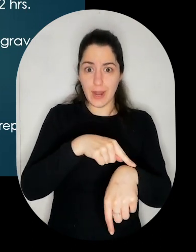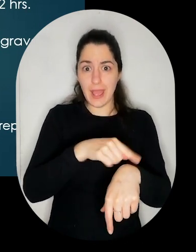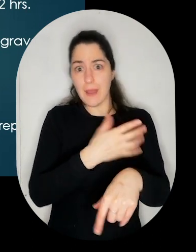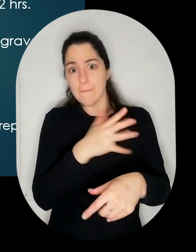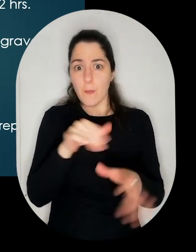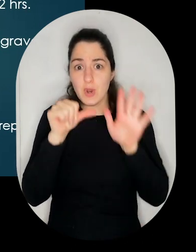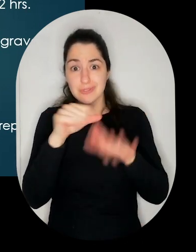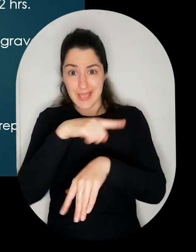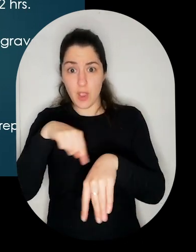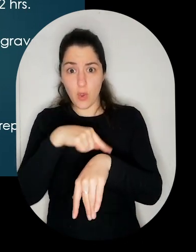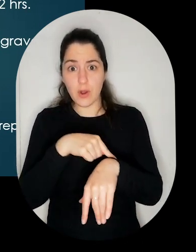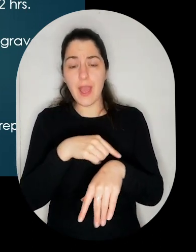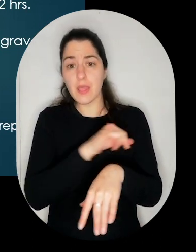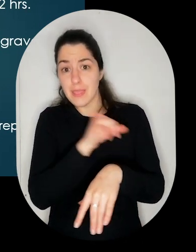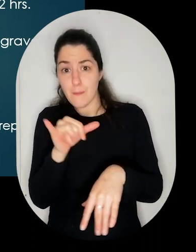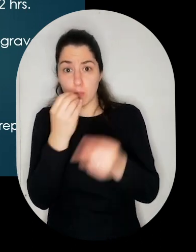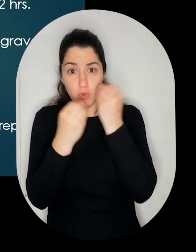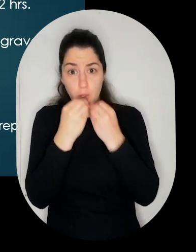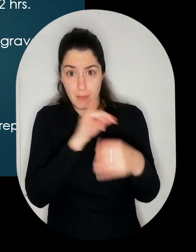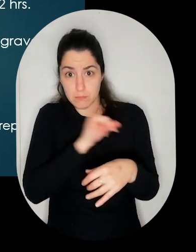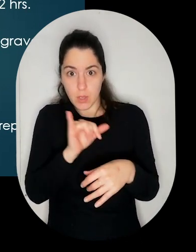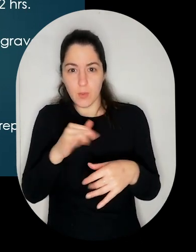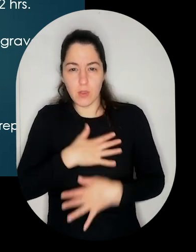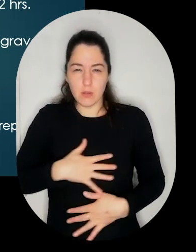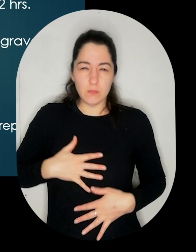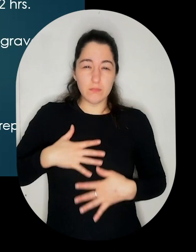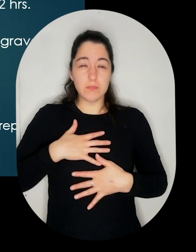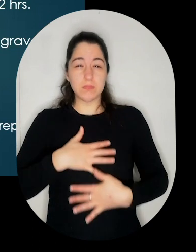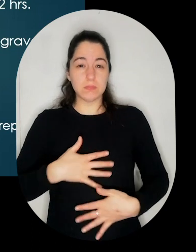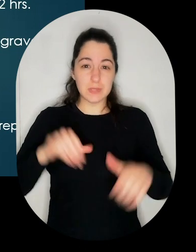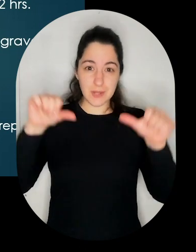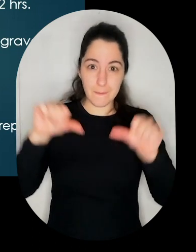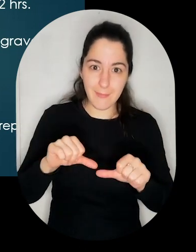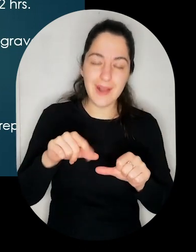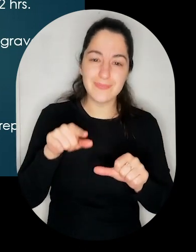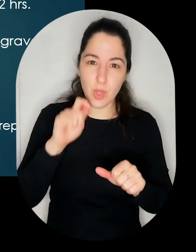gravedad, ¿sí? Con el efecto de masa acumulativo cancerígeno. Entonces, la verdad es que no